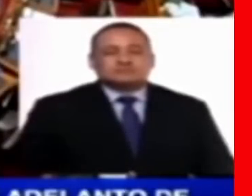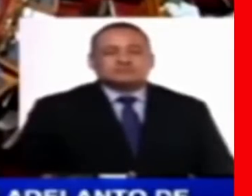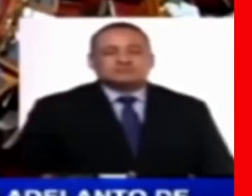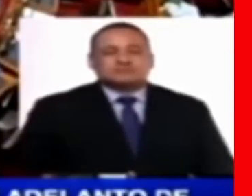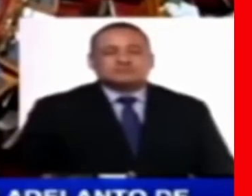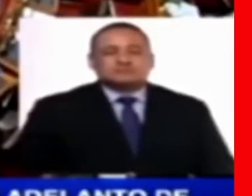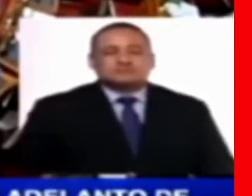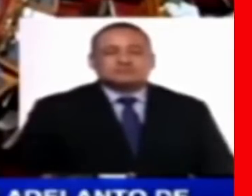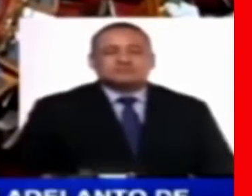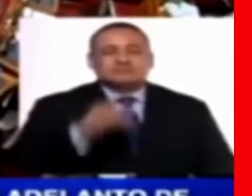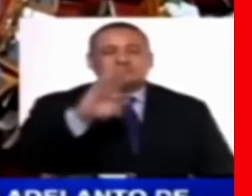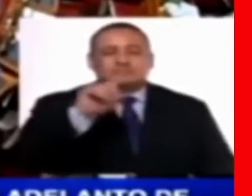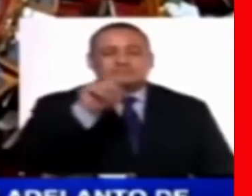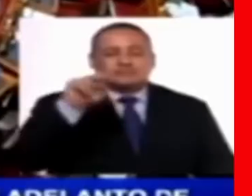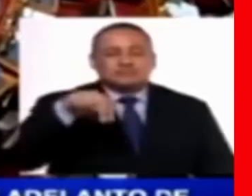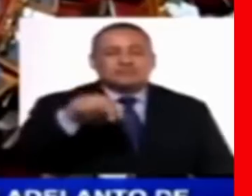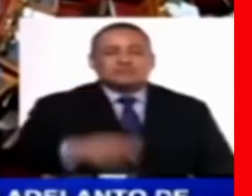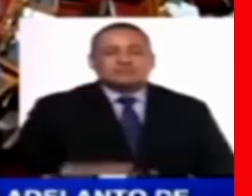Congresista Bazán.